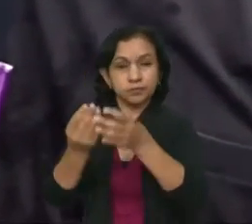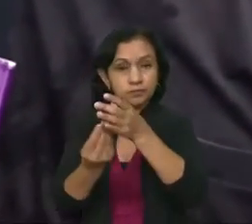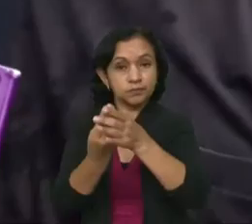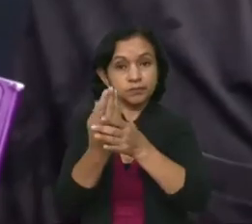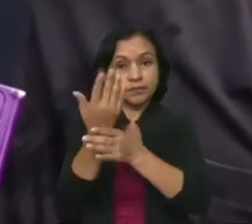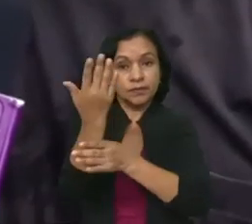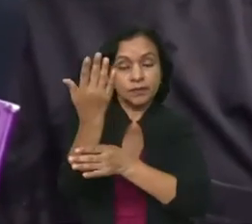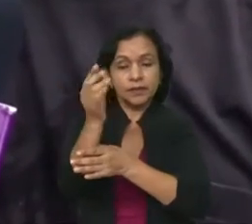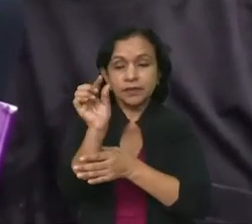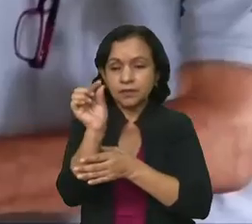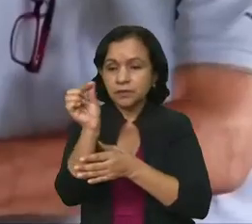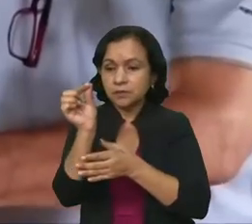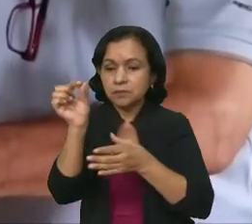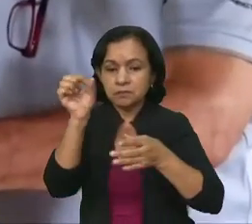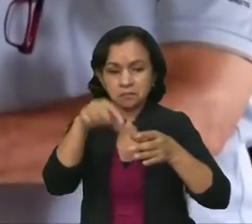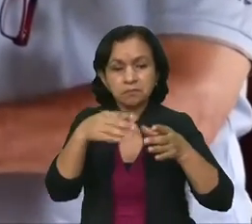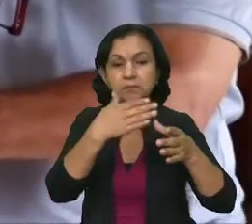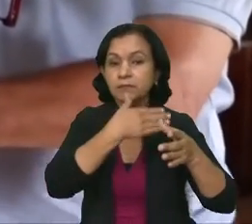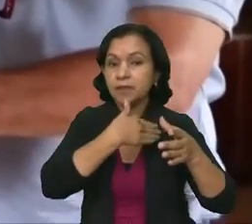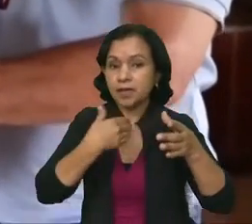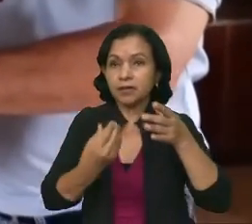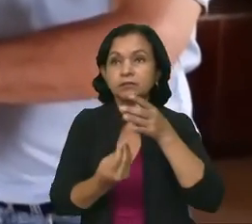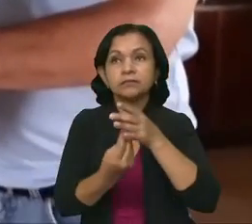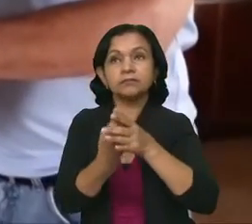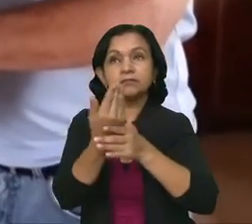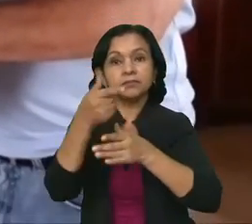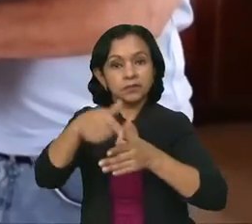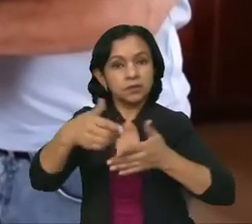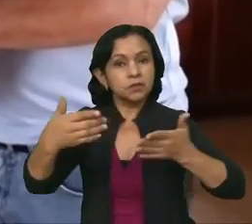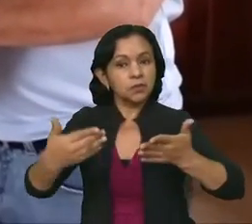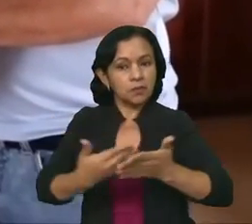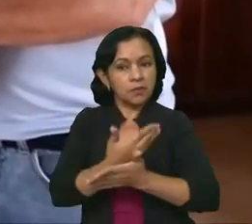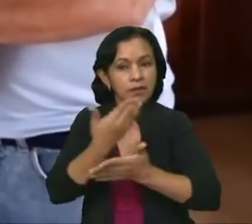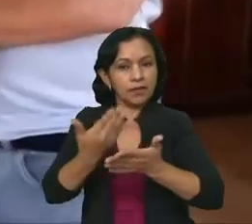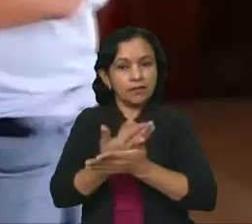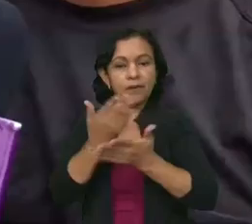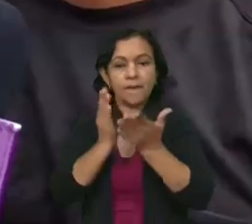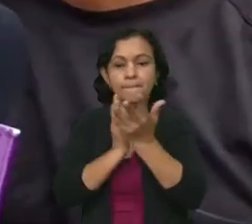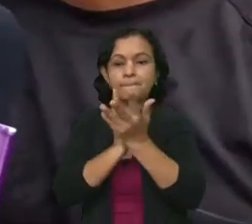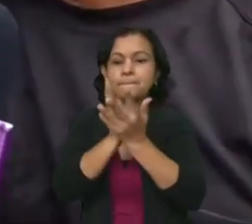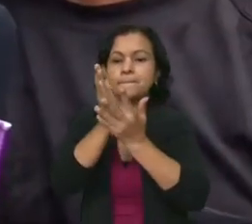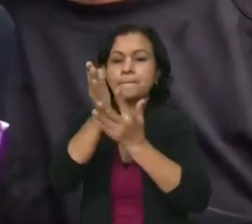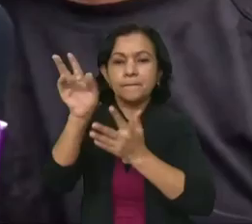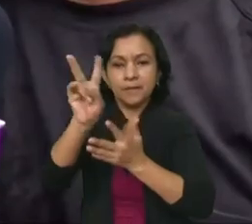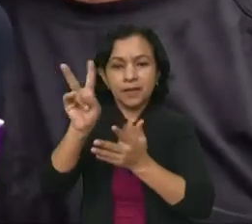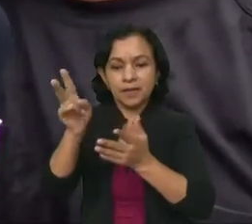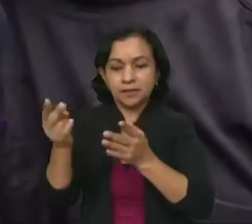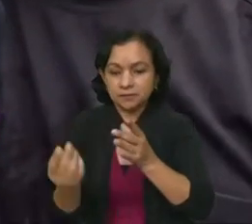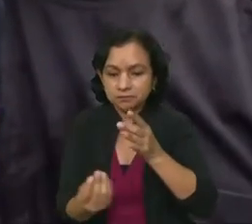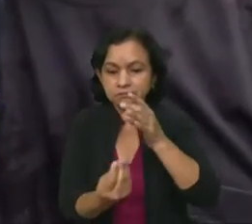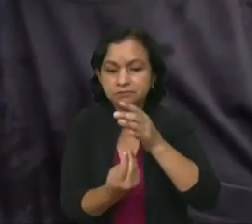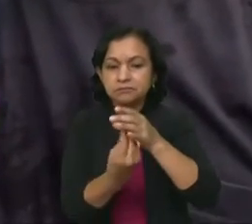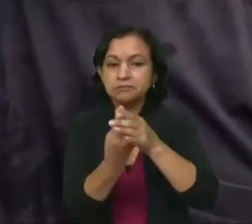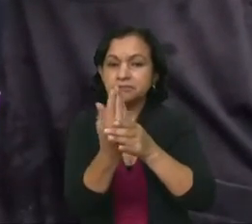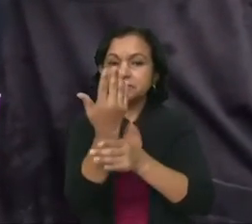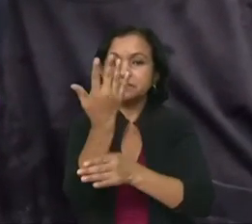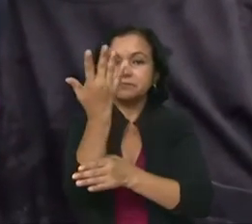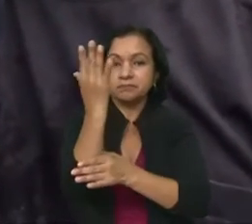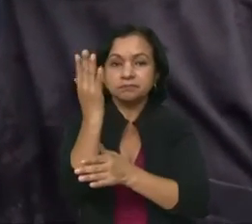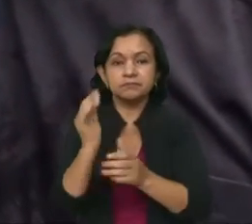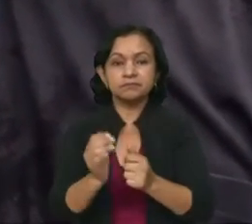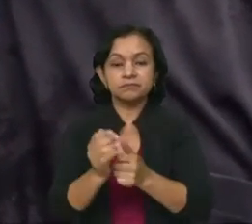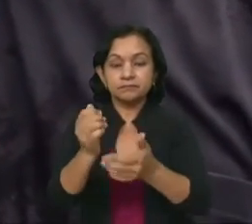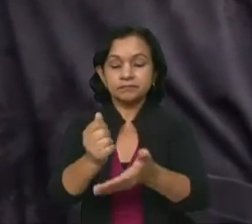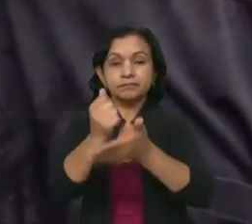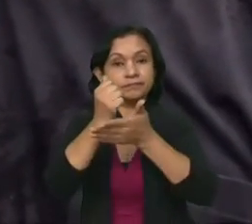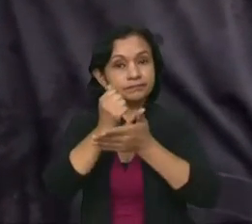con lo que es semilla mejorada también, y ahora con esto de los plátanos, ¿verdad? Pues nos ayuda porque